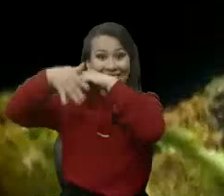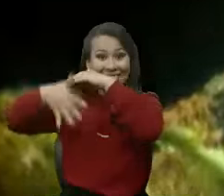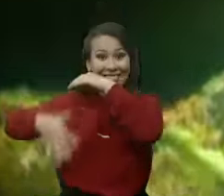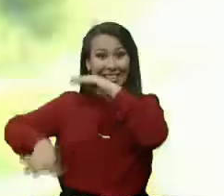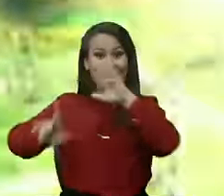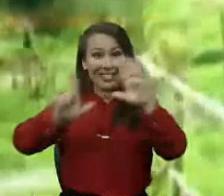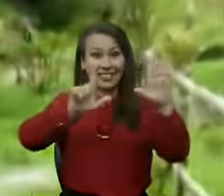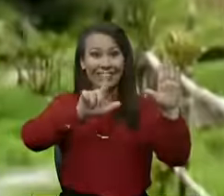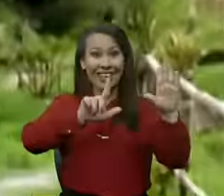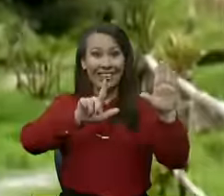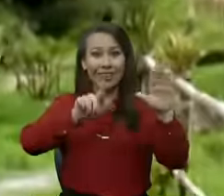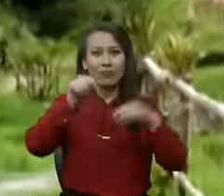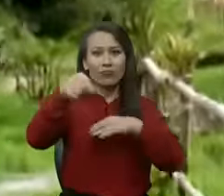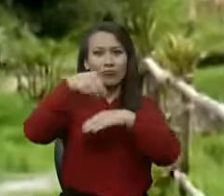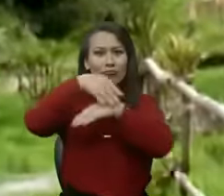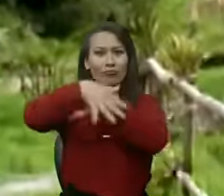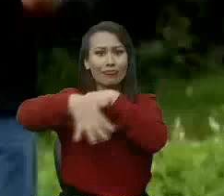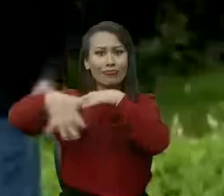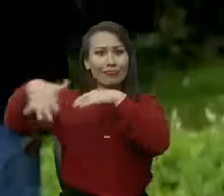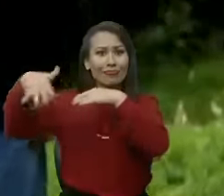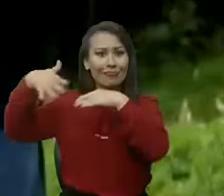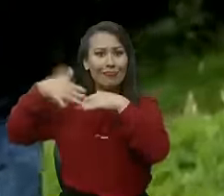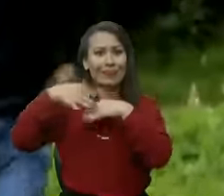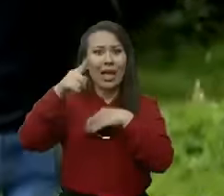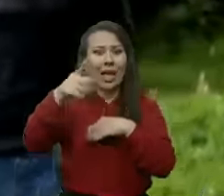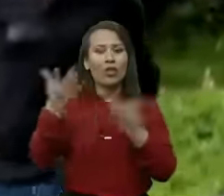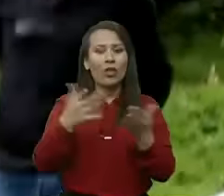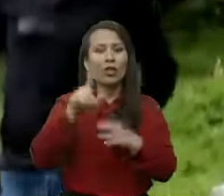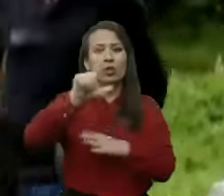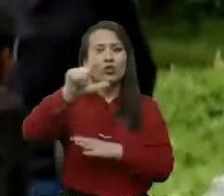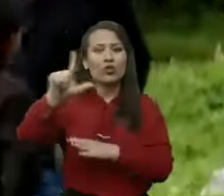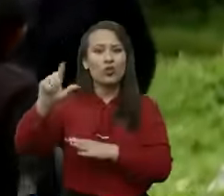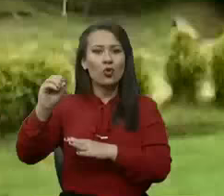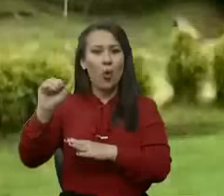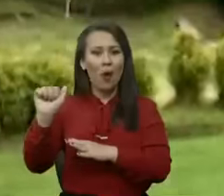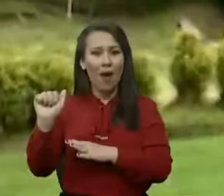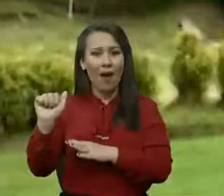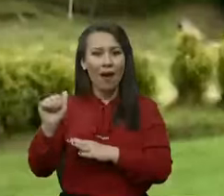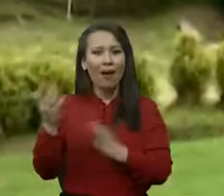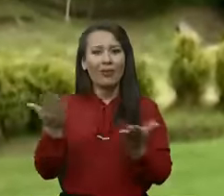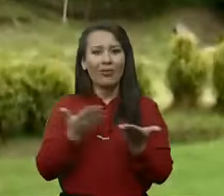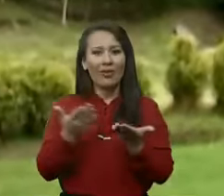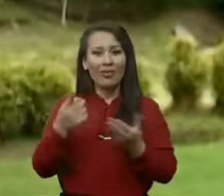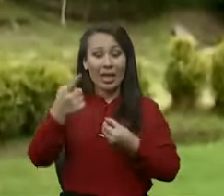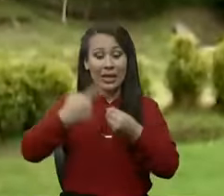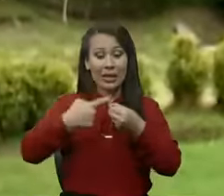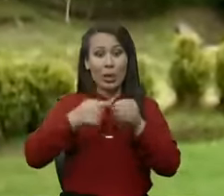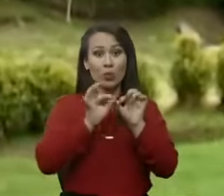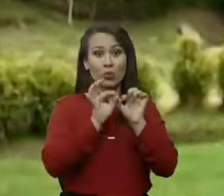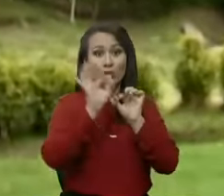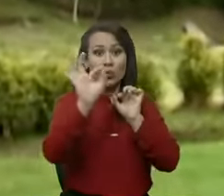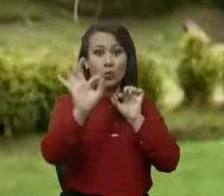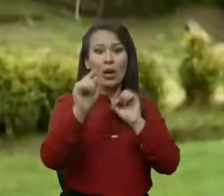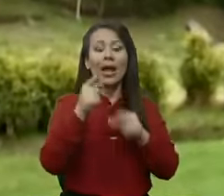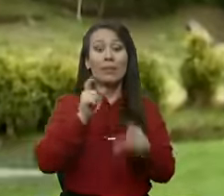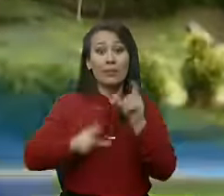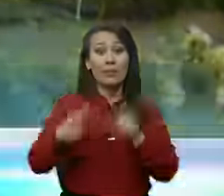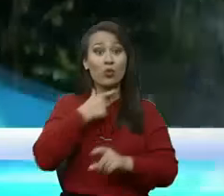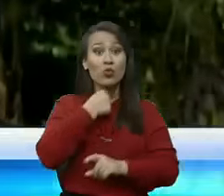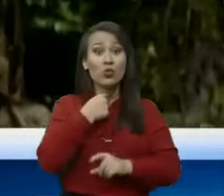cascadas las cascadas del sector urco perteneciente a la parroquia rural de dioa es una buena alternativa para Los amantes de la